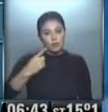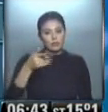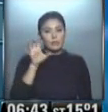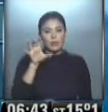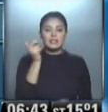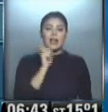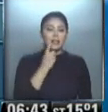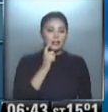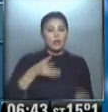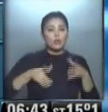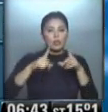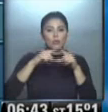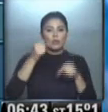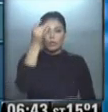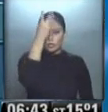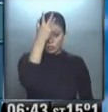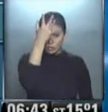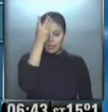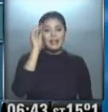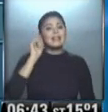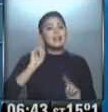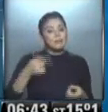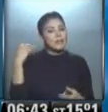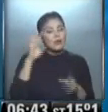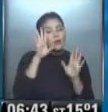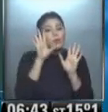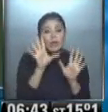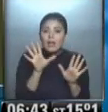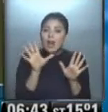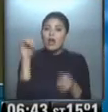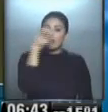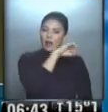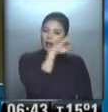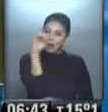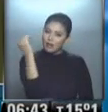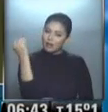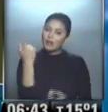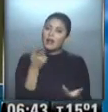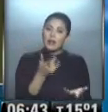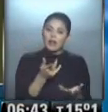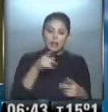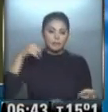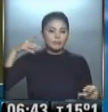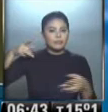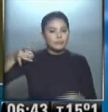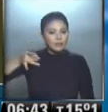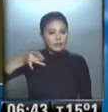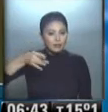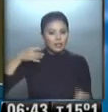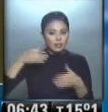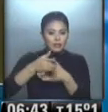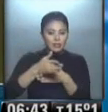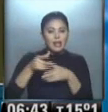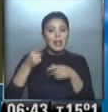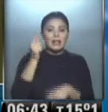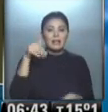Entre Ríos, ruta nacional 12. Hay que circular con mucha precaución también en este caso porque hay un cruce ferroviario en el